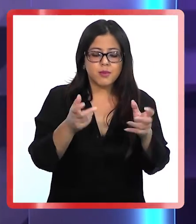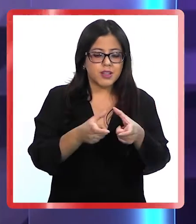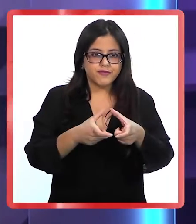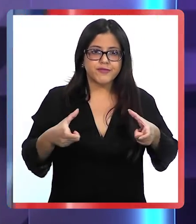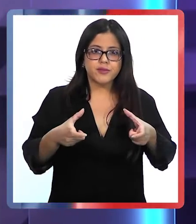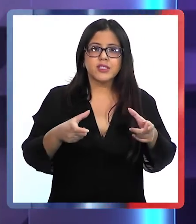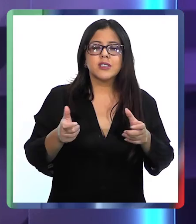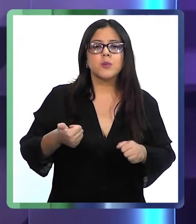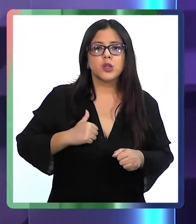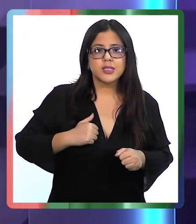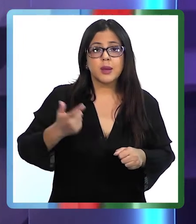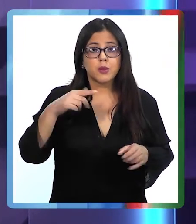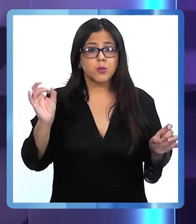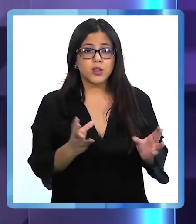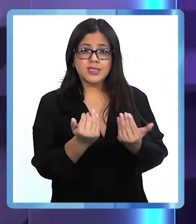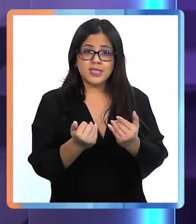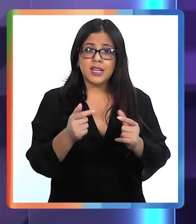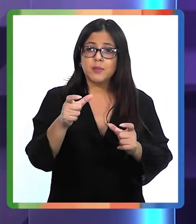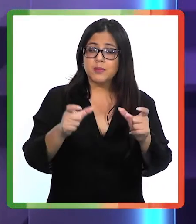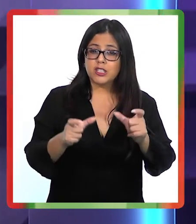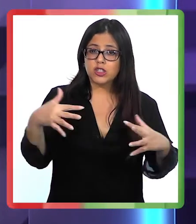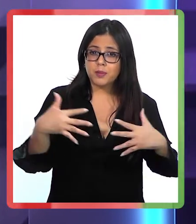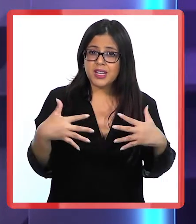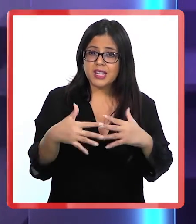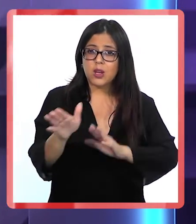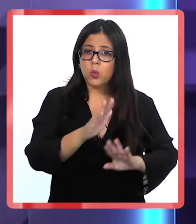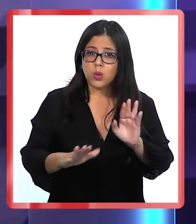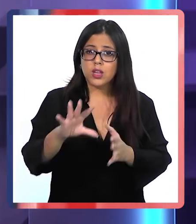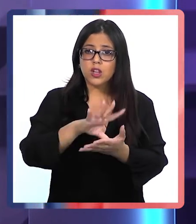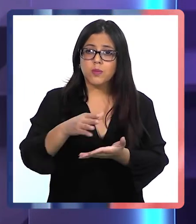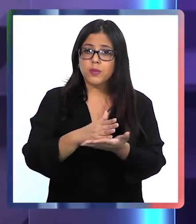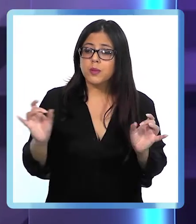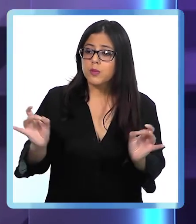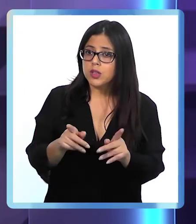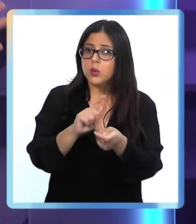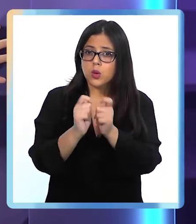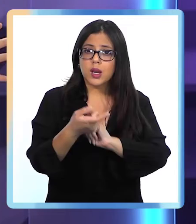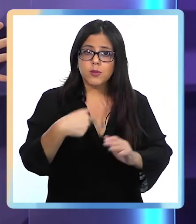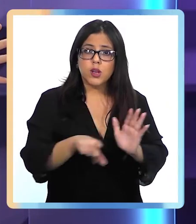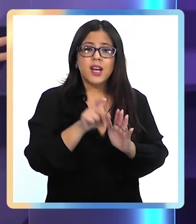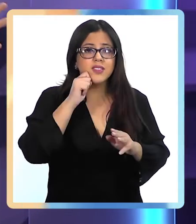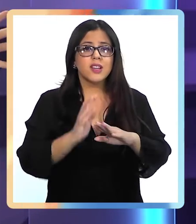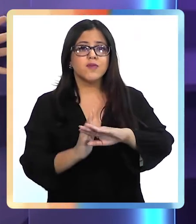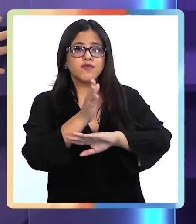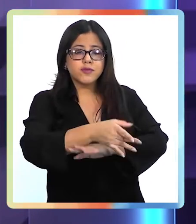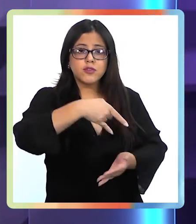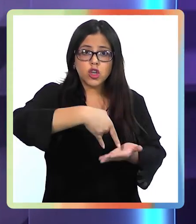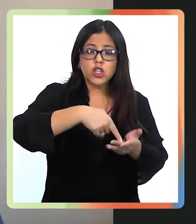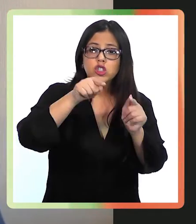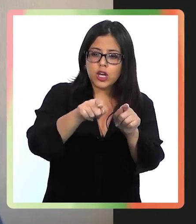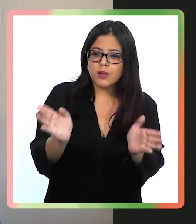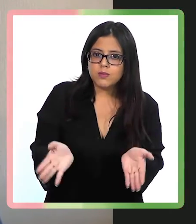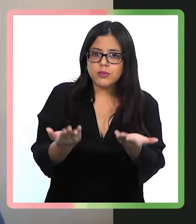se necesitan militares resguardando la frontera, habría que impulsar un cambio legal, es decir, ir al Parlamento y desde allí